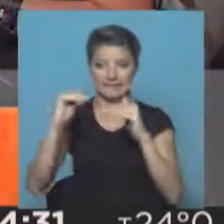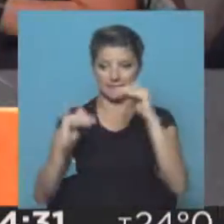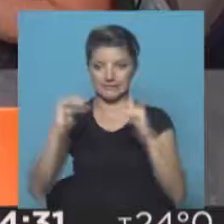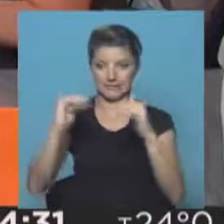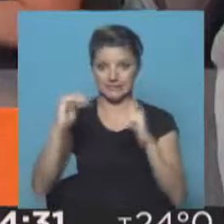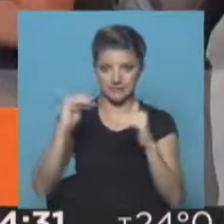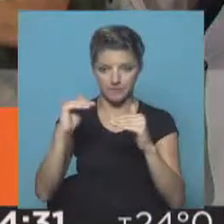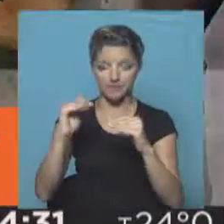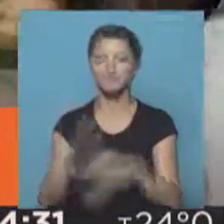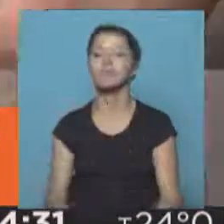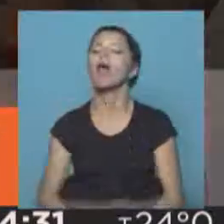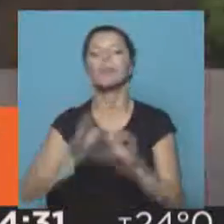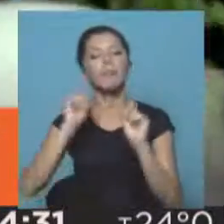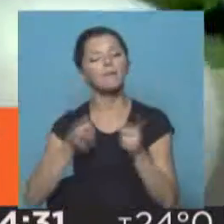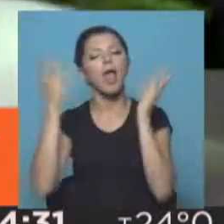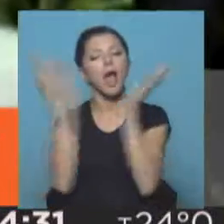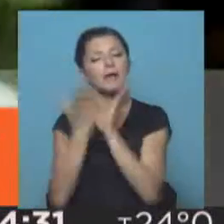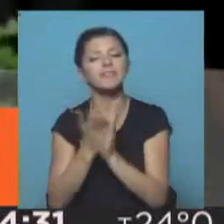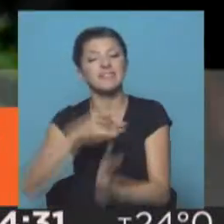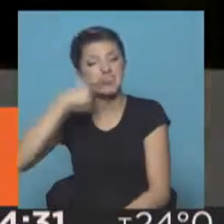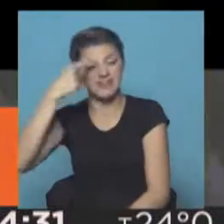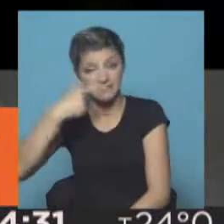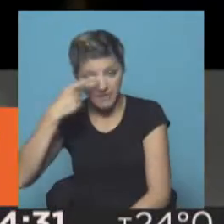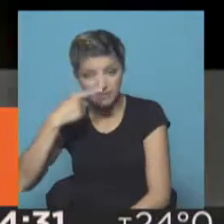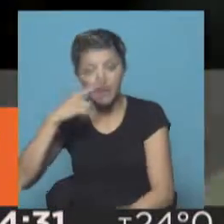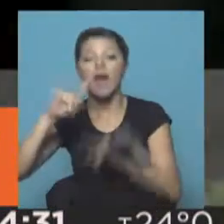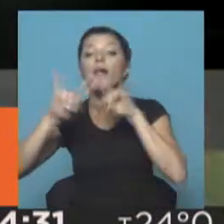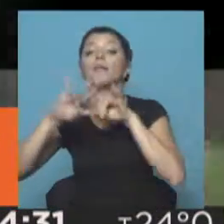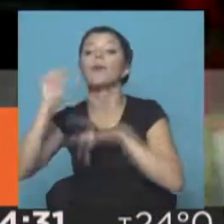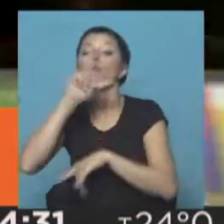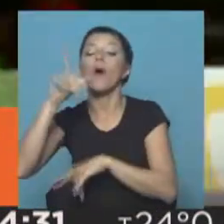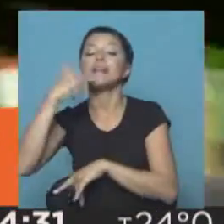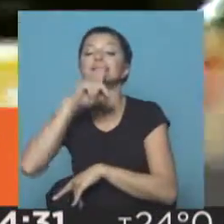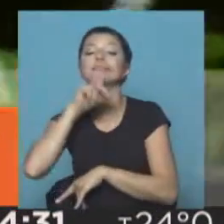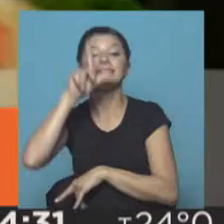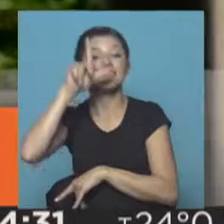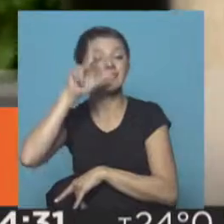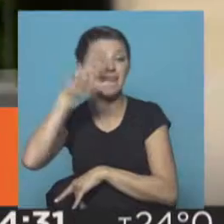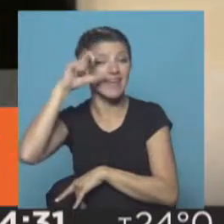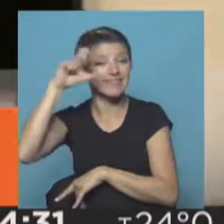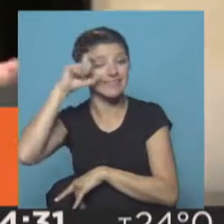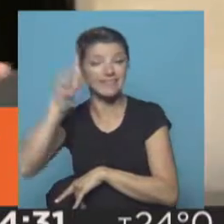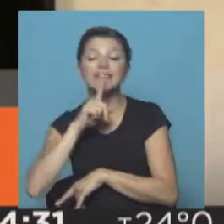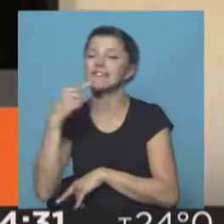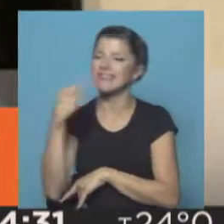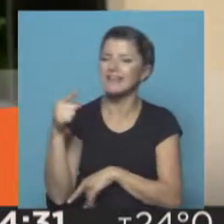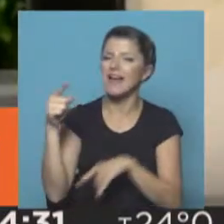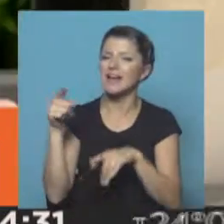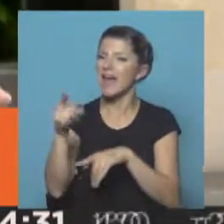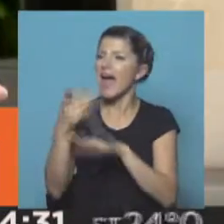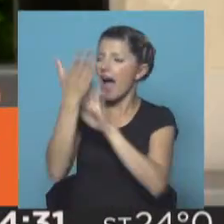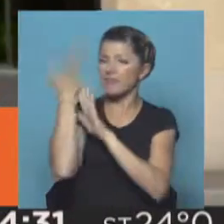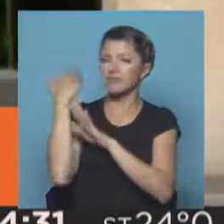un análisis muy interesante del Wall Street Journal de la semana decía que el peor y el dilema de Hillary en su